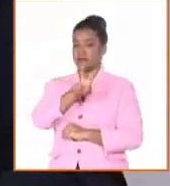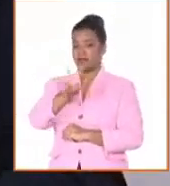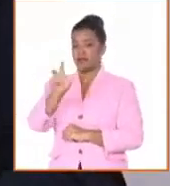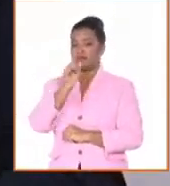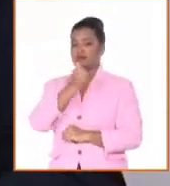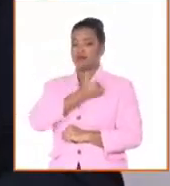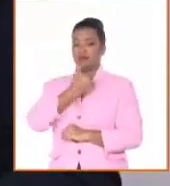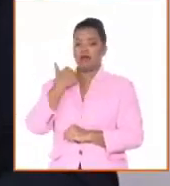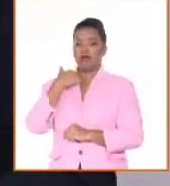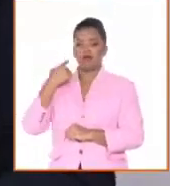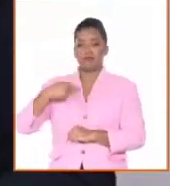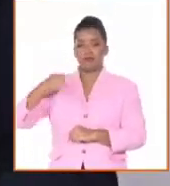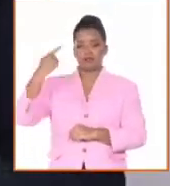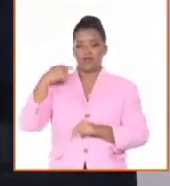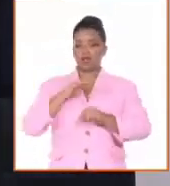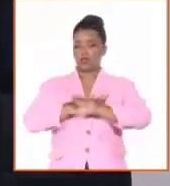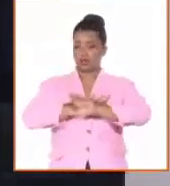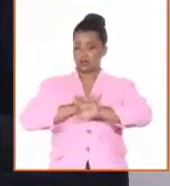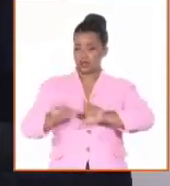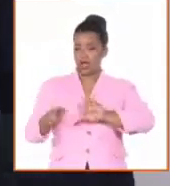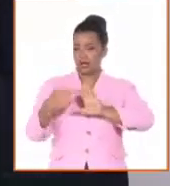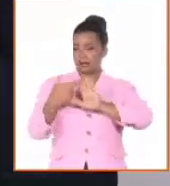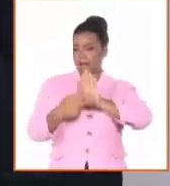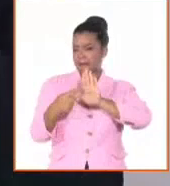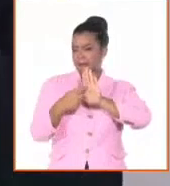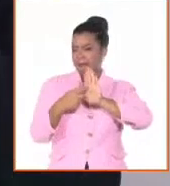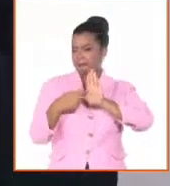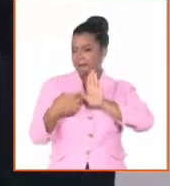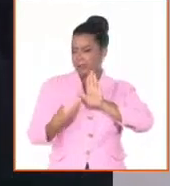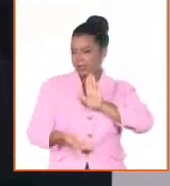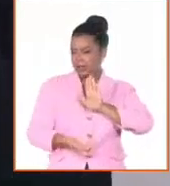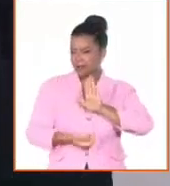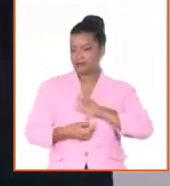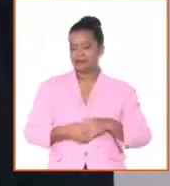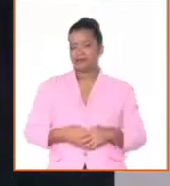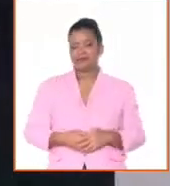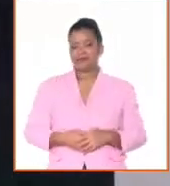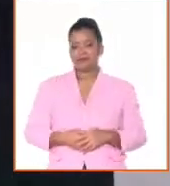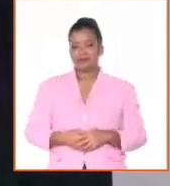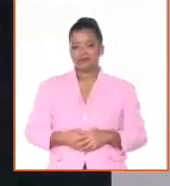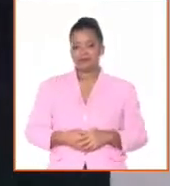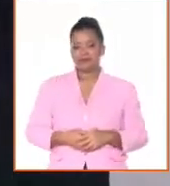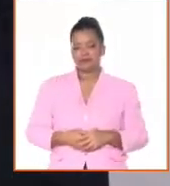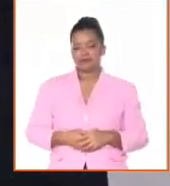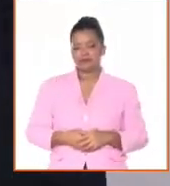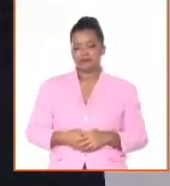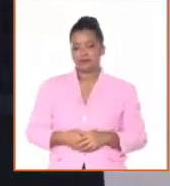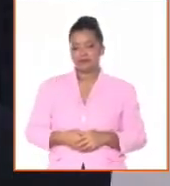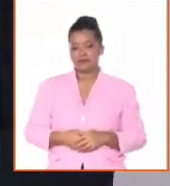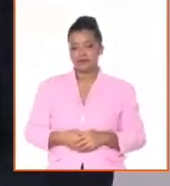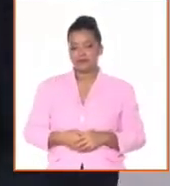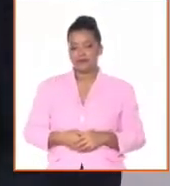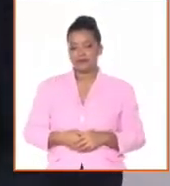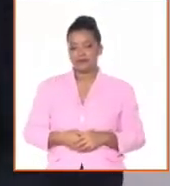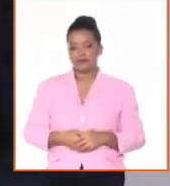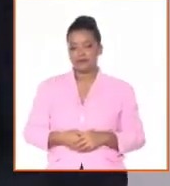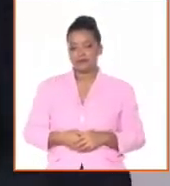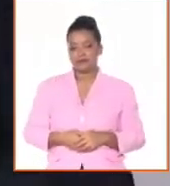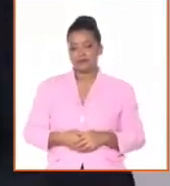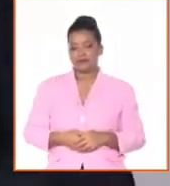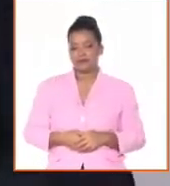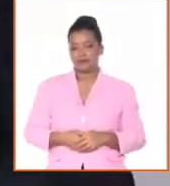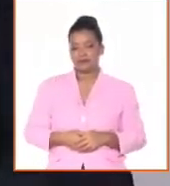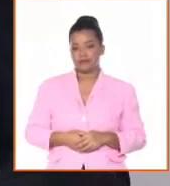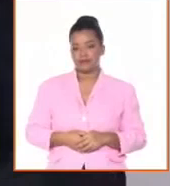que ya Reguló pudiéramos decir flexibilizó el pago del impuesto